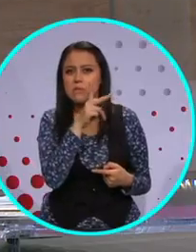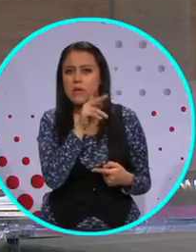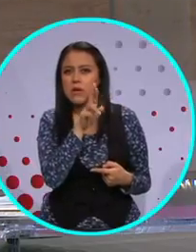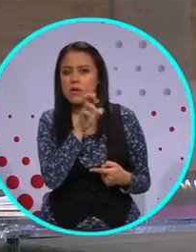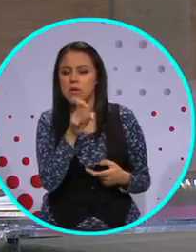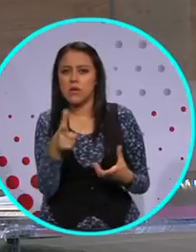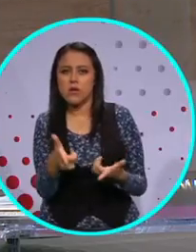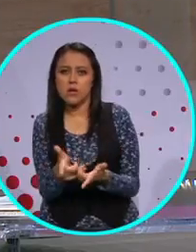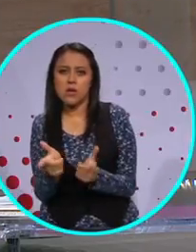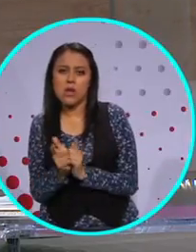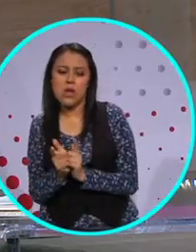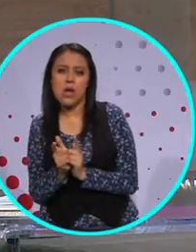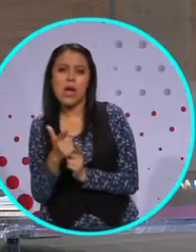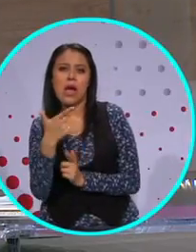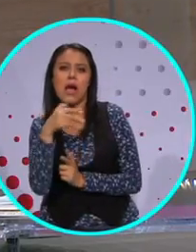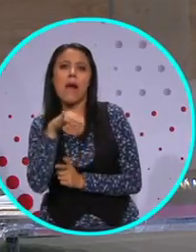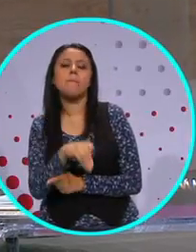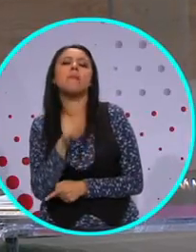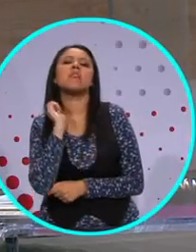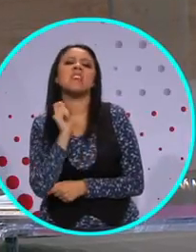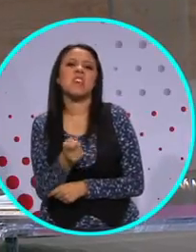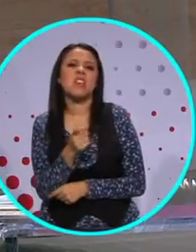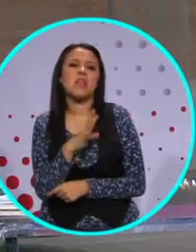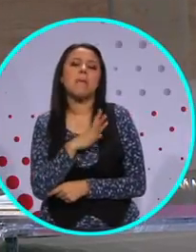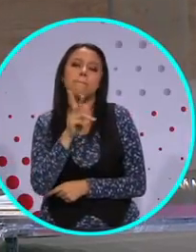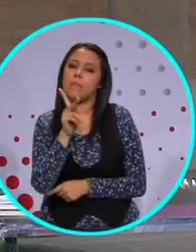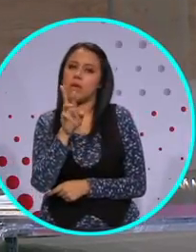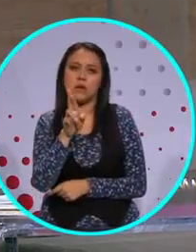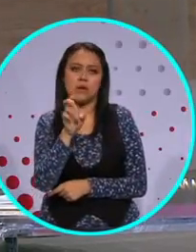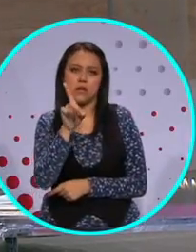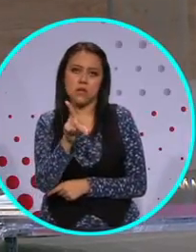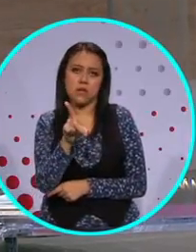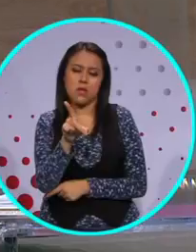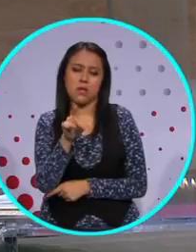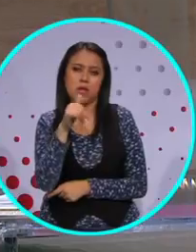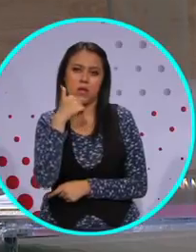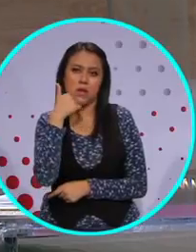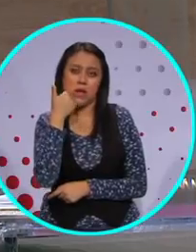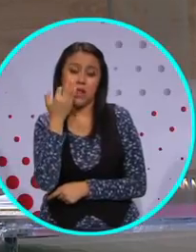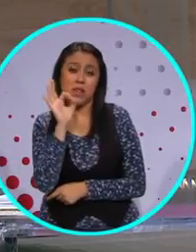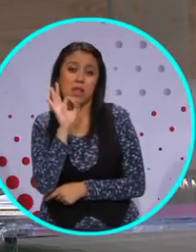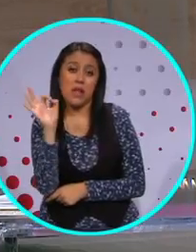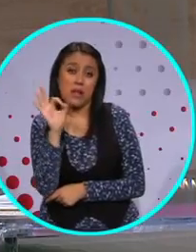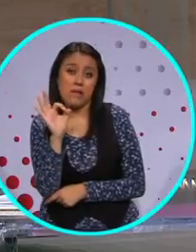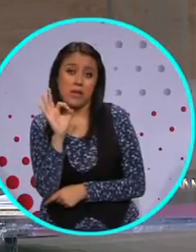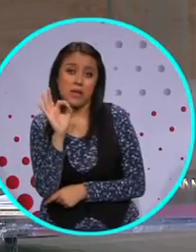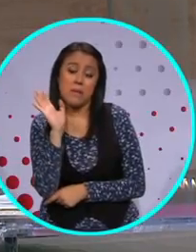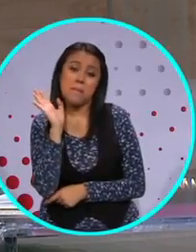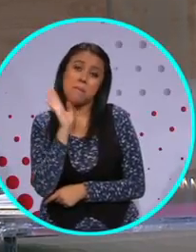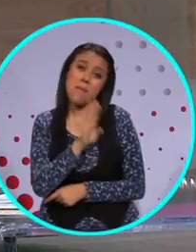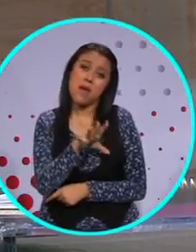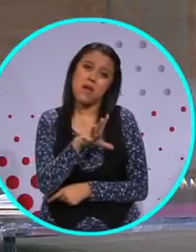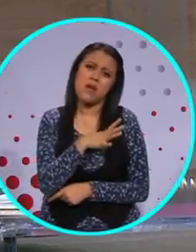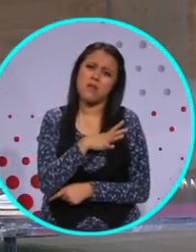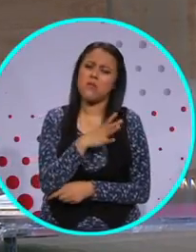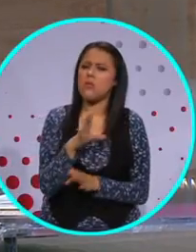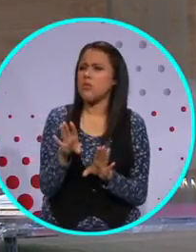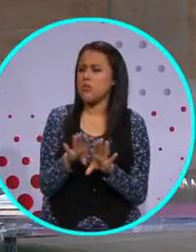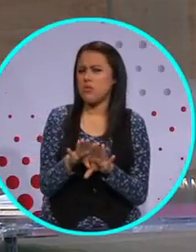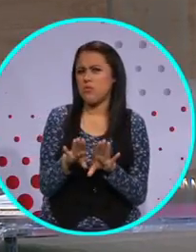gustado demarcaciones de que espere de quién desquiciar los para que quede mal el partido